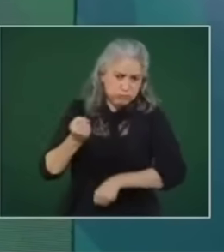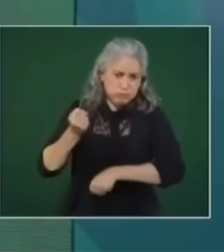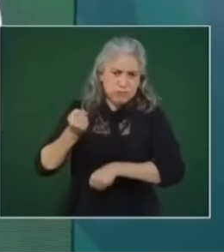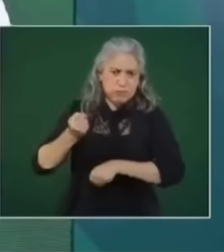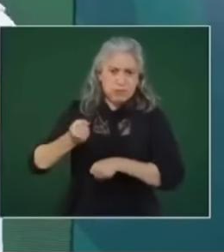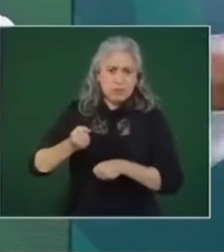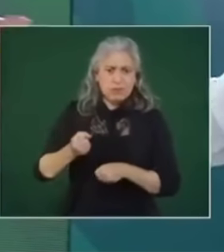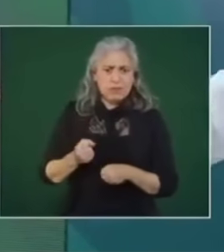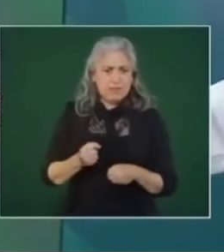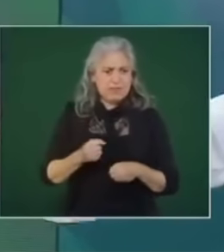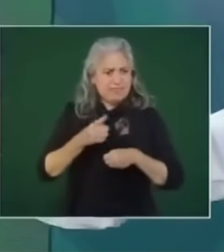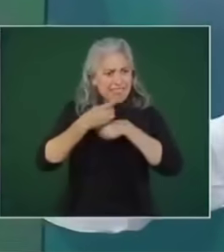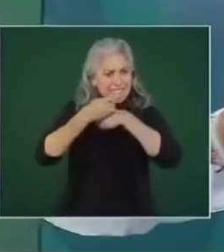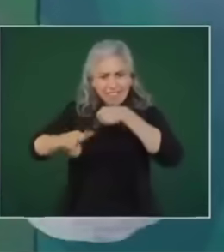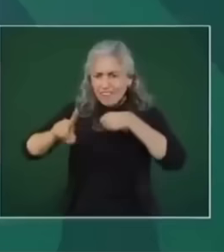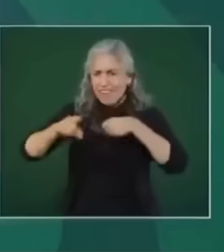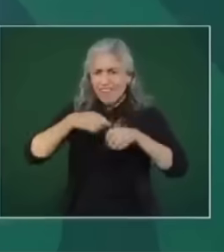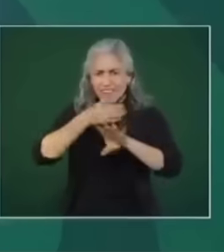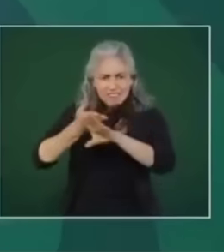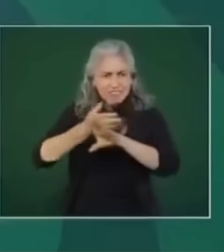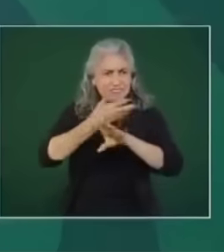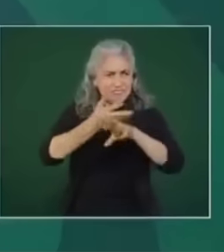a destruir.